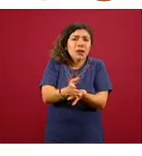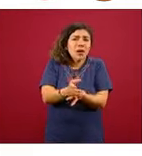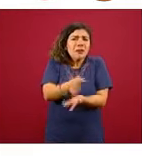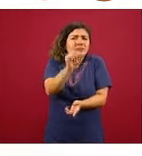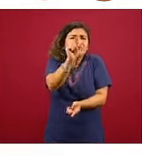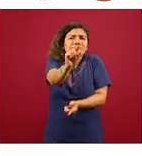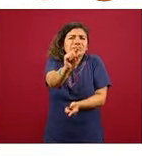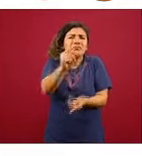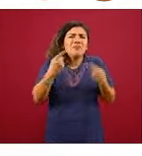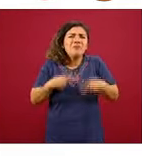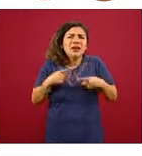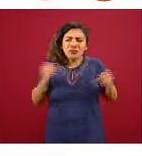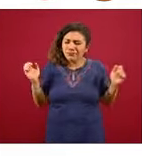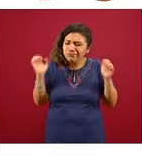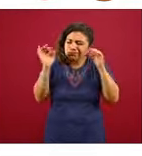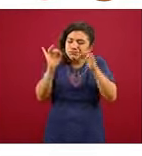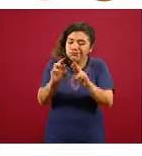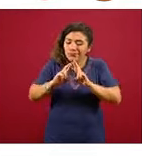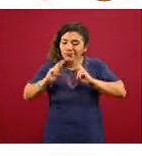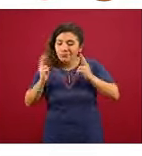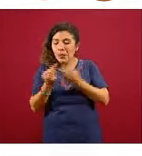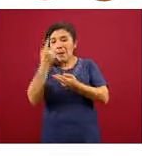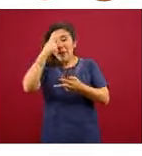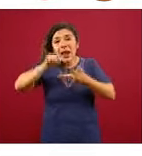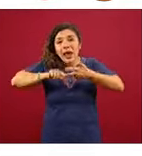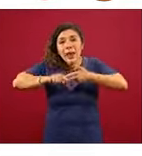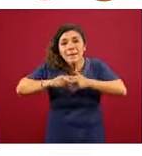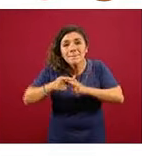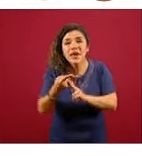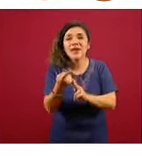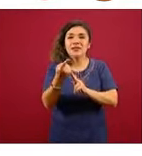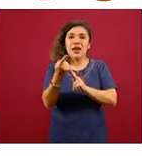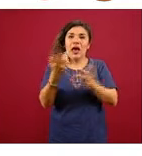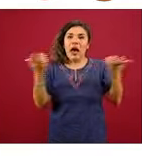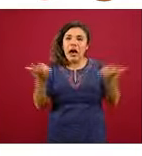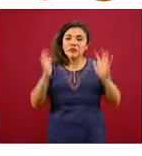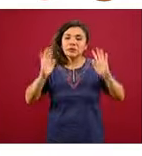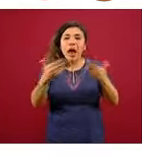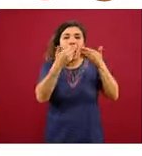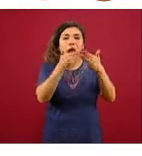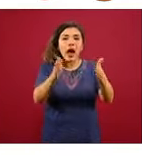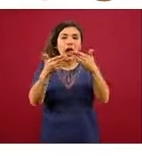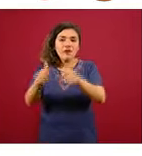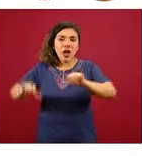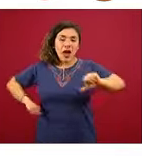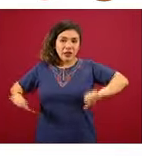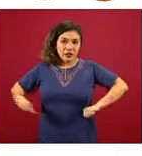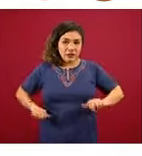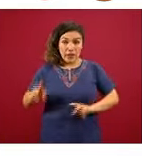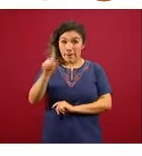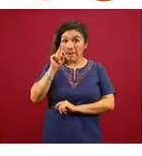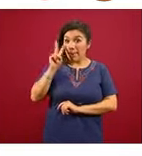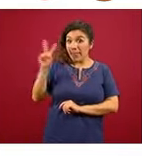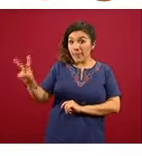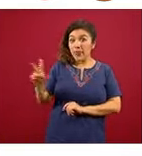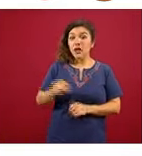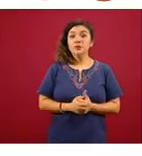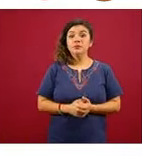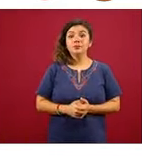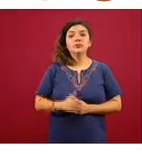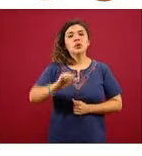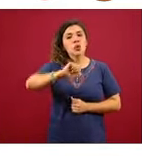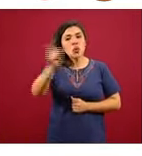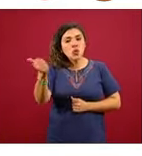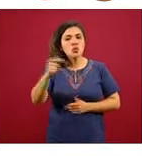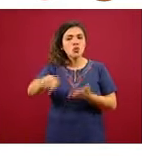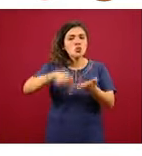pequeña proporción para poder empezar a regresar a las actividades del espacio público. Y vean ustedes cómo otros escenarios